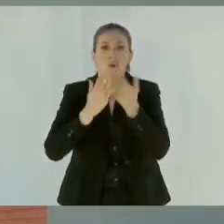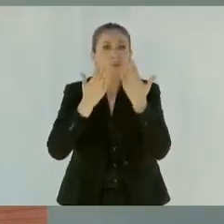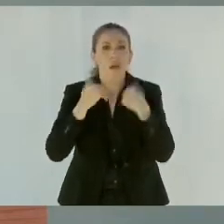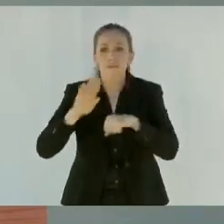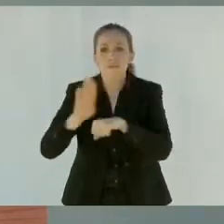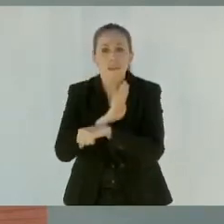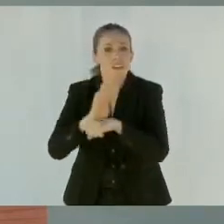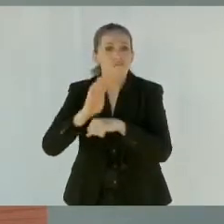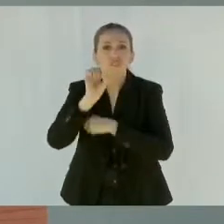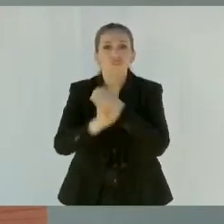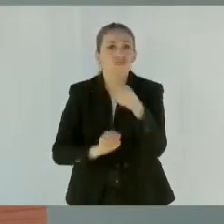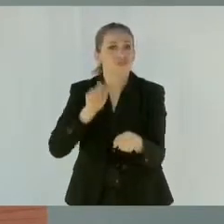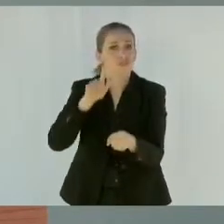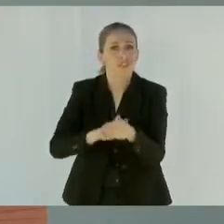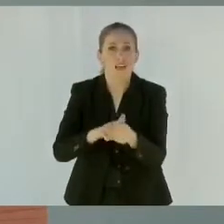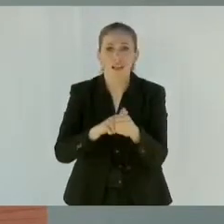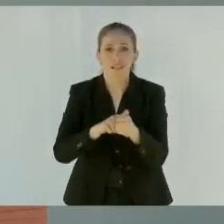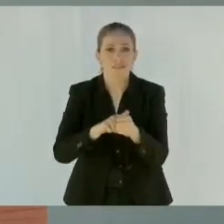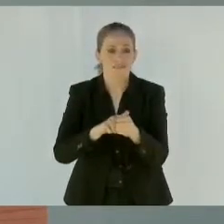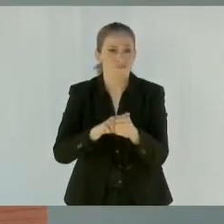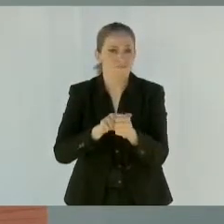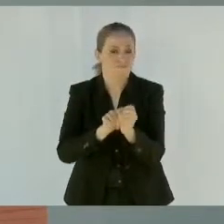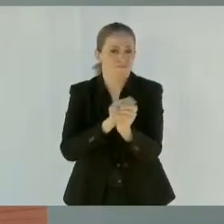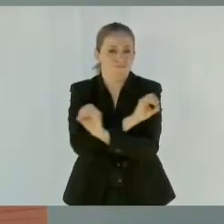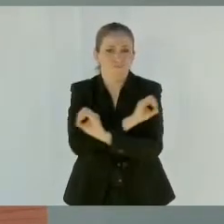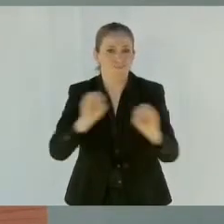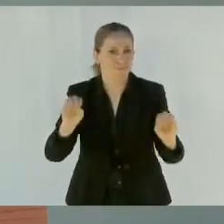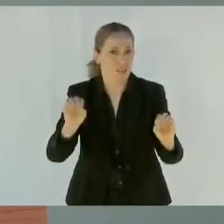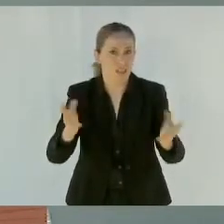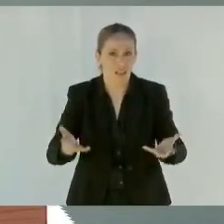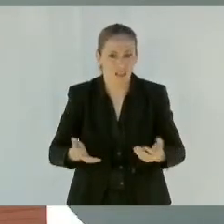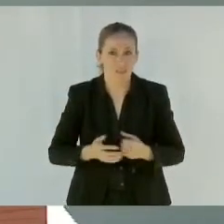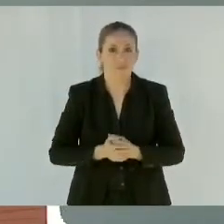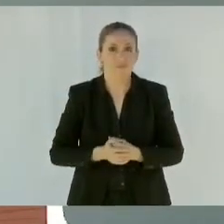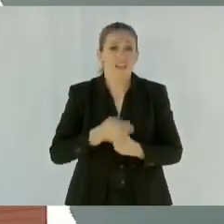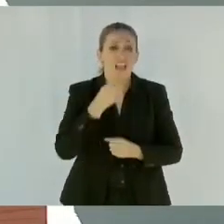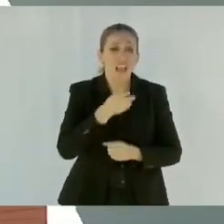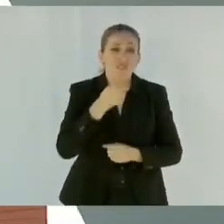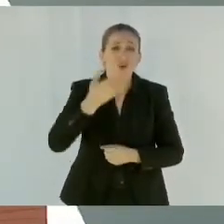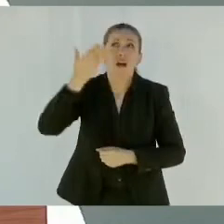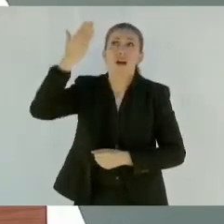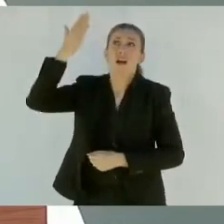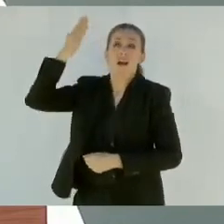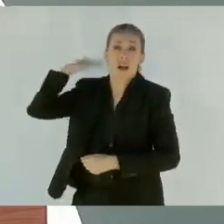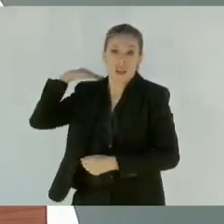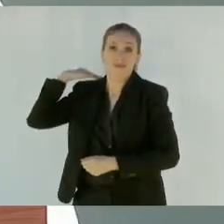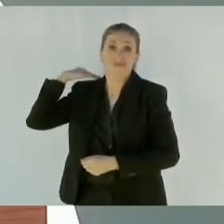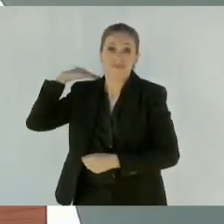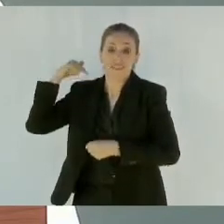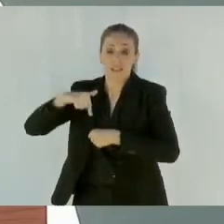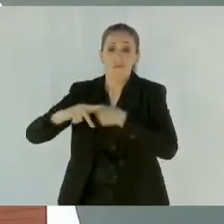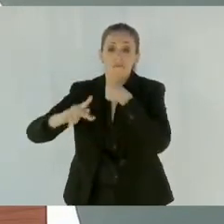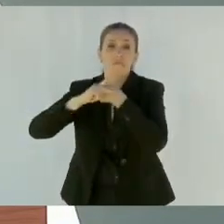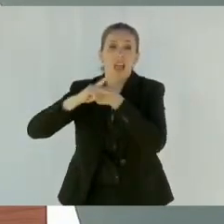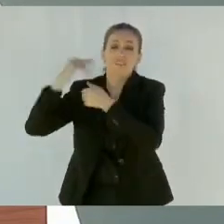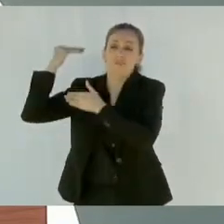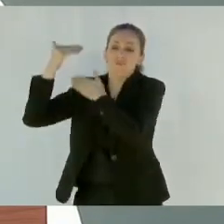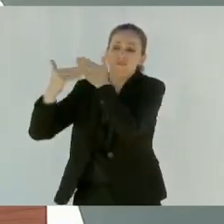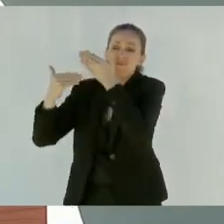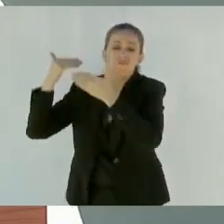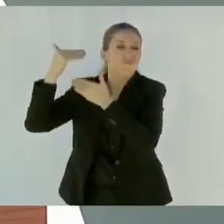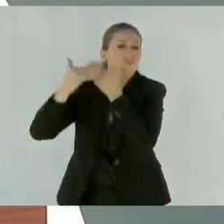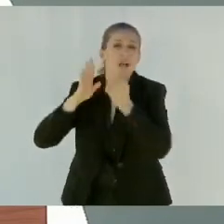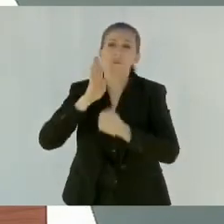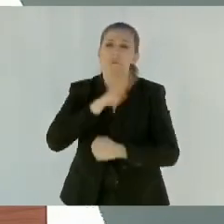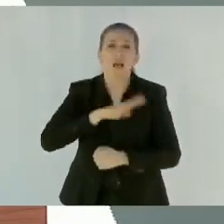este proceso a este proceso nos llevaron de degradación de la vida pública. Por eso